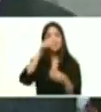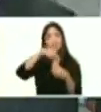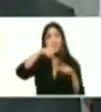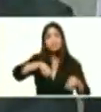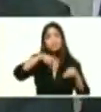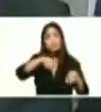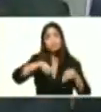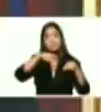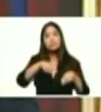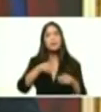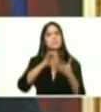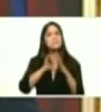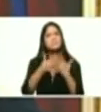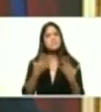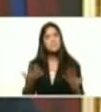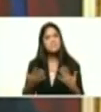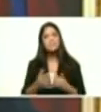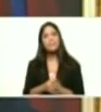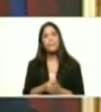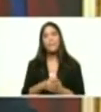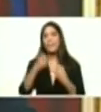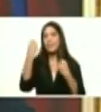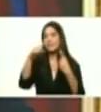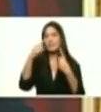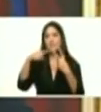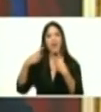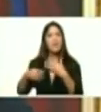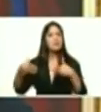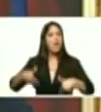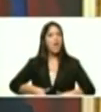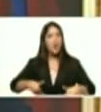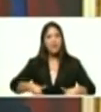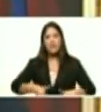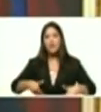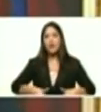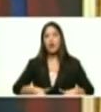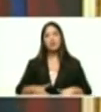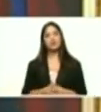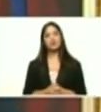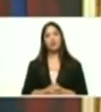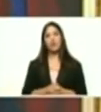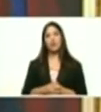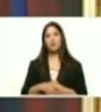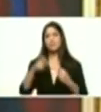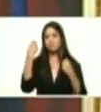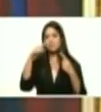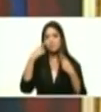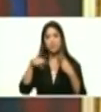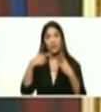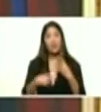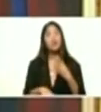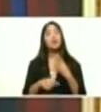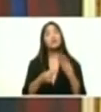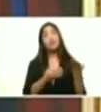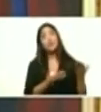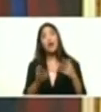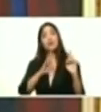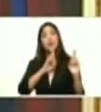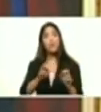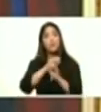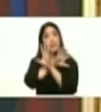porque es la combinación de varios esfuerzos, varias dimensiones, varios frentes que nos van a ir dando